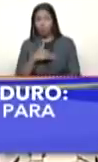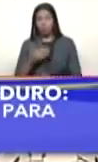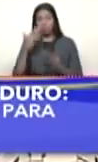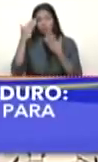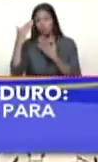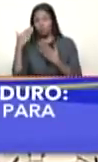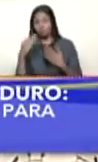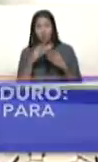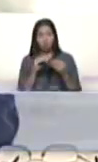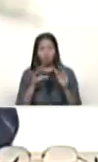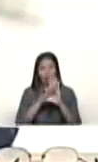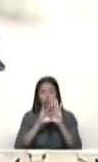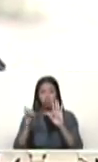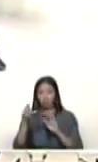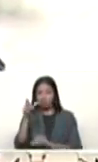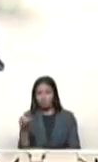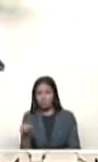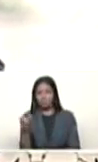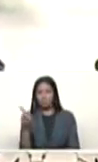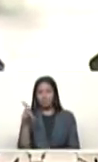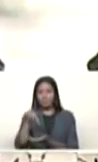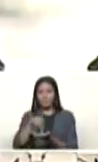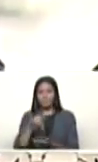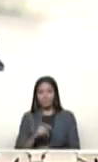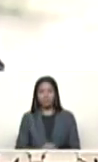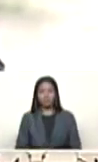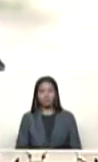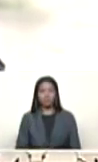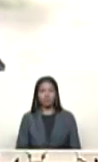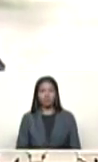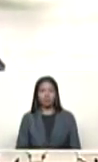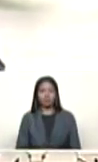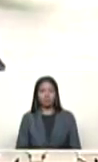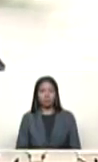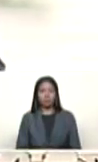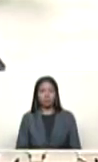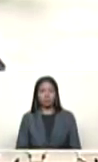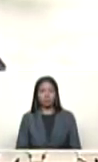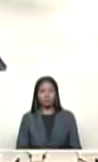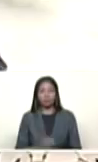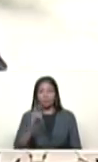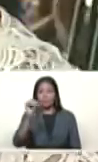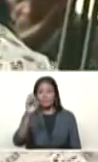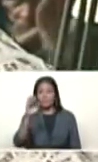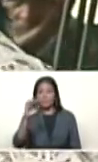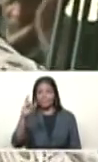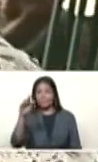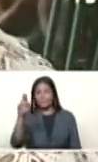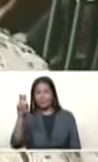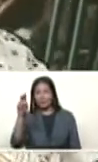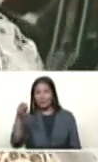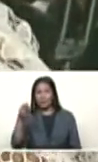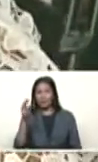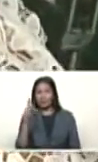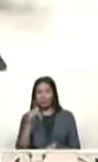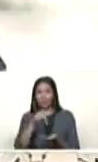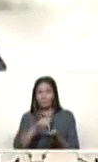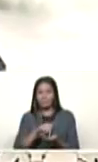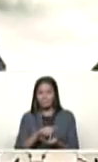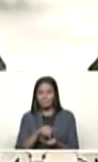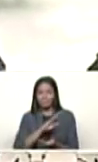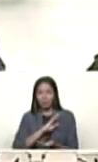los constituyentes presentes. Mayre Castillo, constituyente de